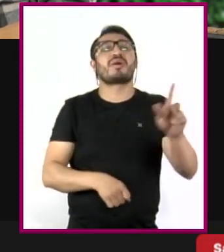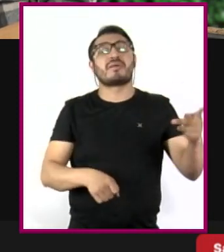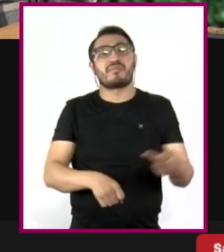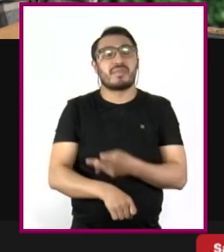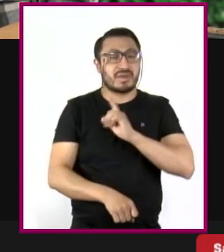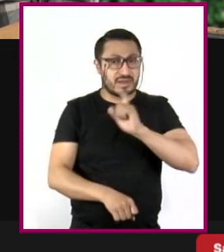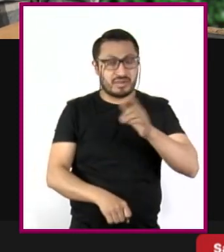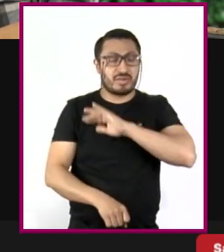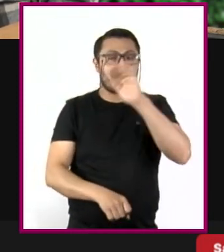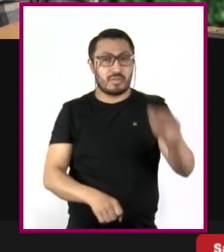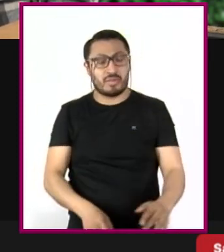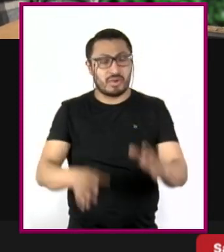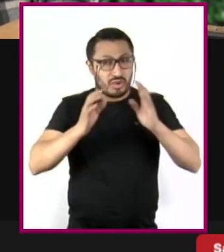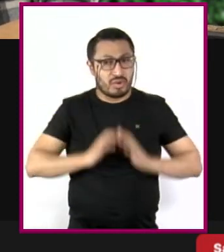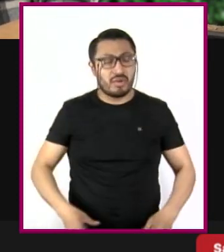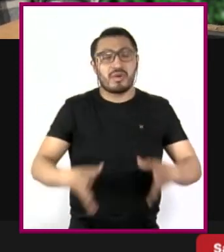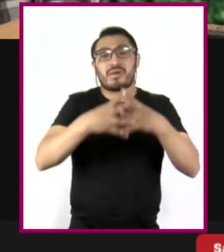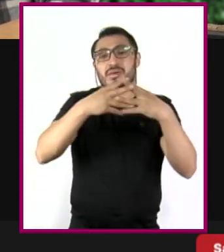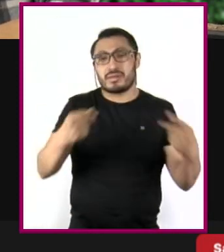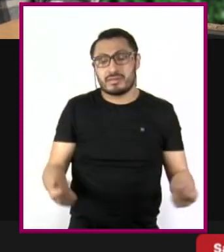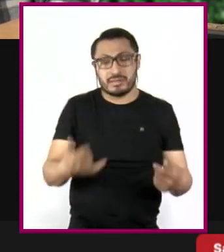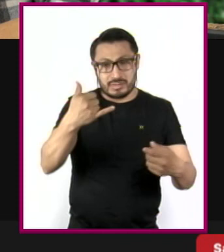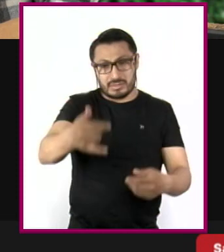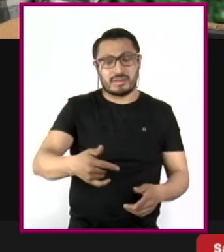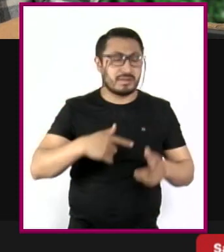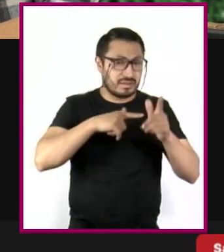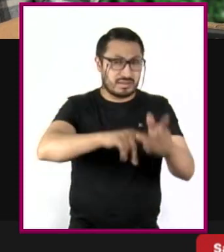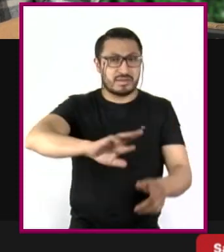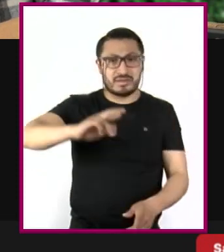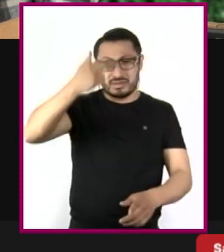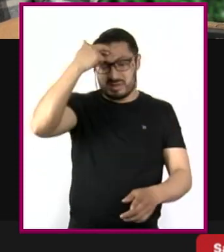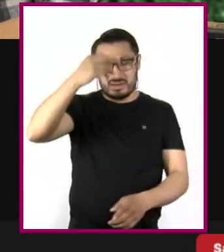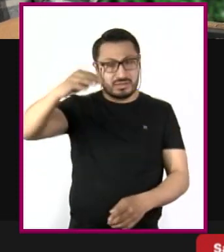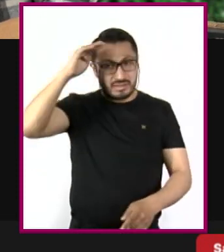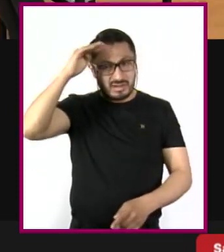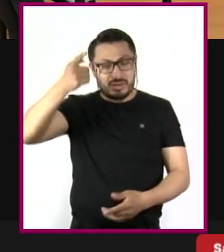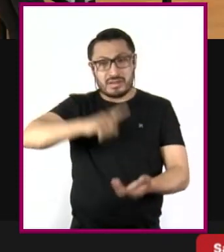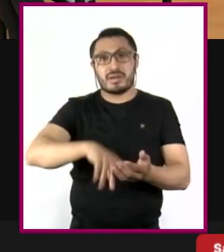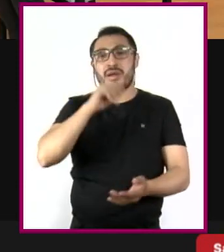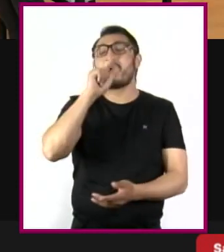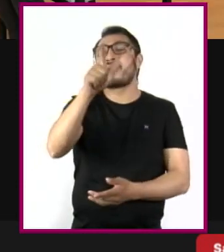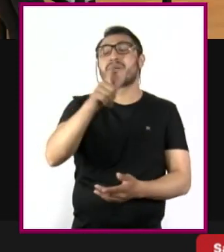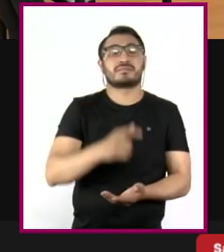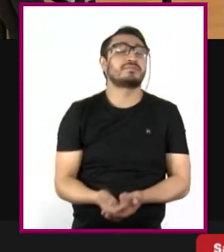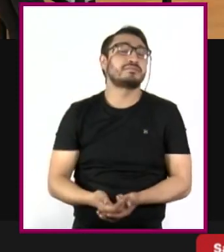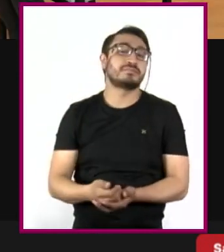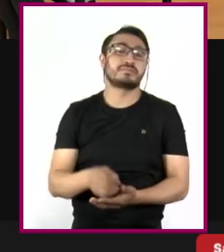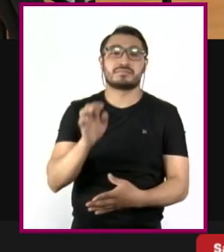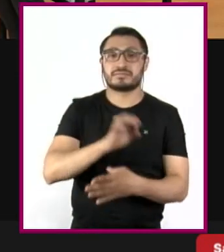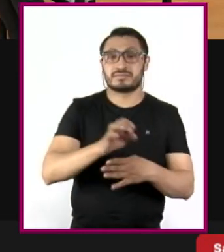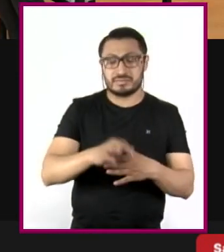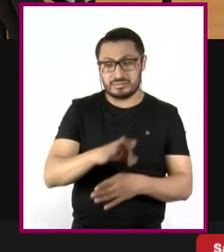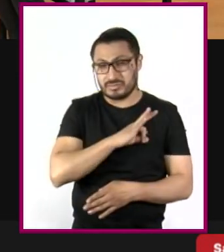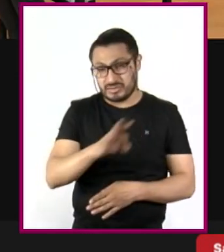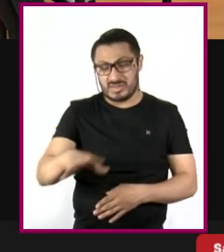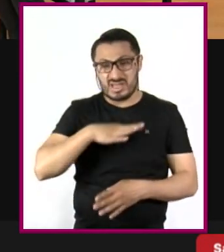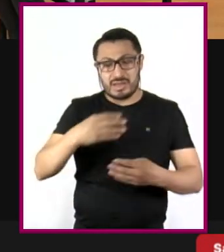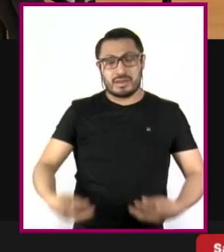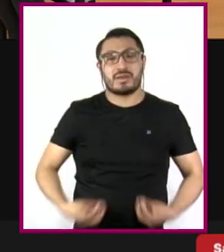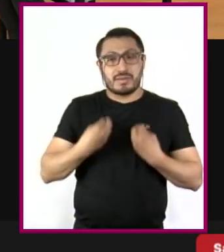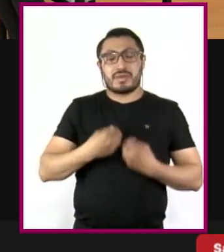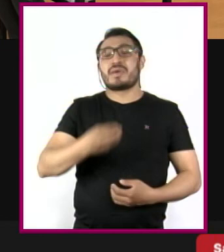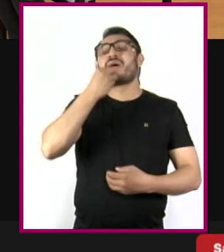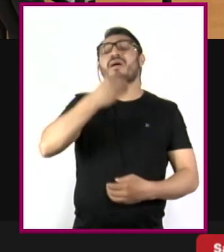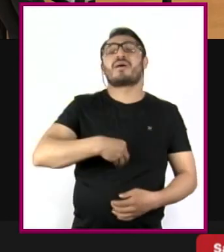morimos. Nuestro cuerpo se destruye y se mantienen nuestros recuerdos y pensamientos en el alma, de modo que podemos tener una vida después de la